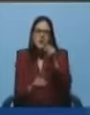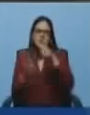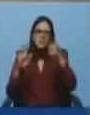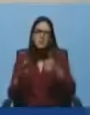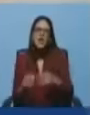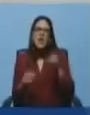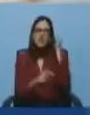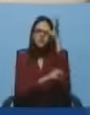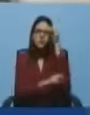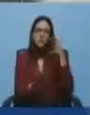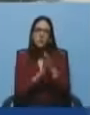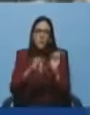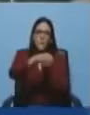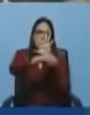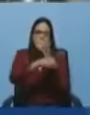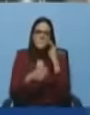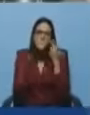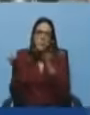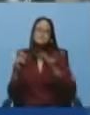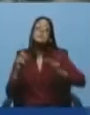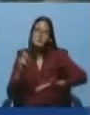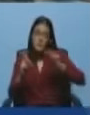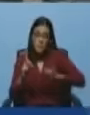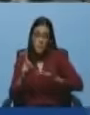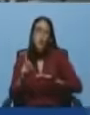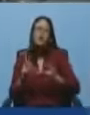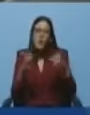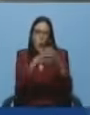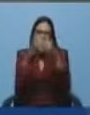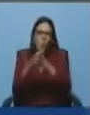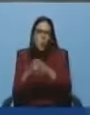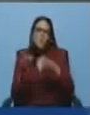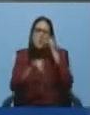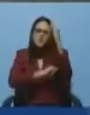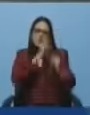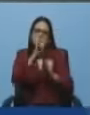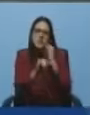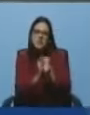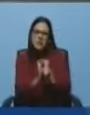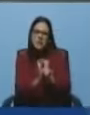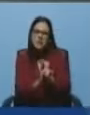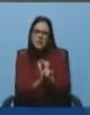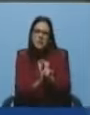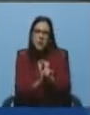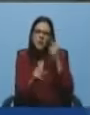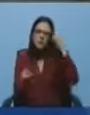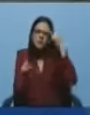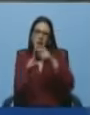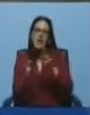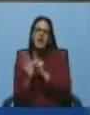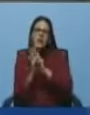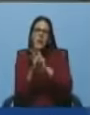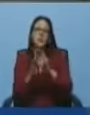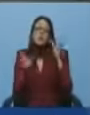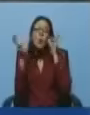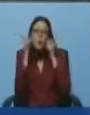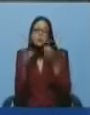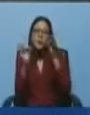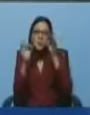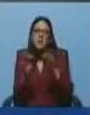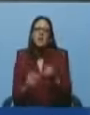cumbre de los BRICS, importantísimo bloque internacional que representa, escuche bien, más